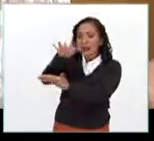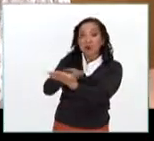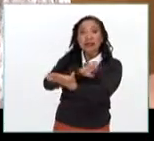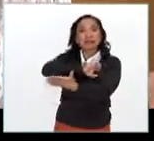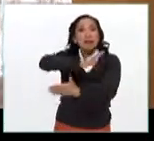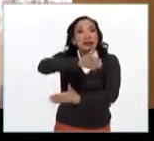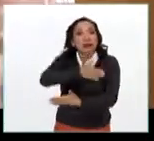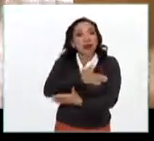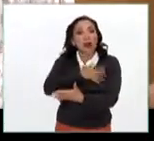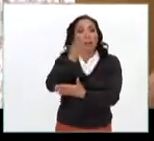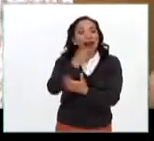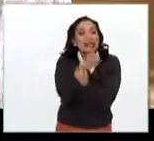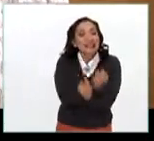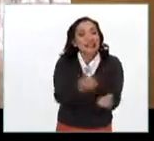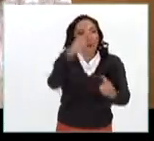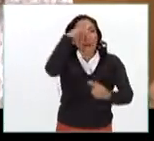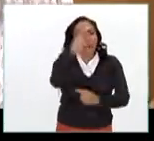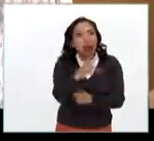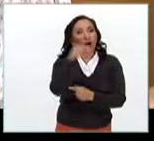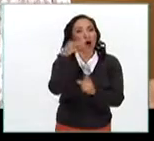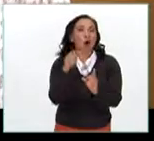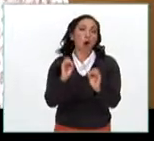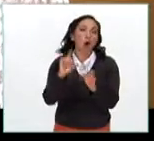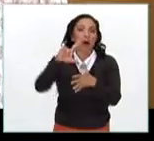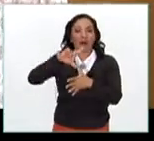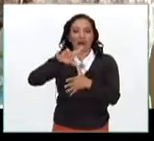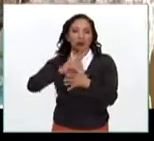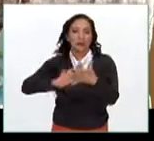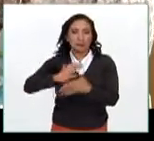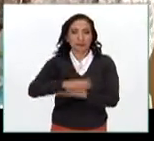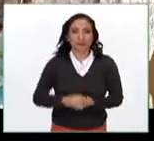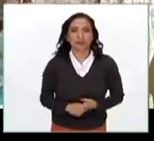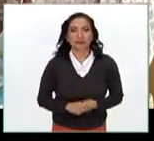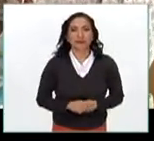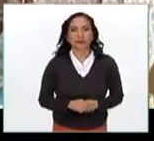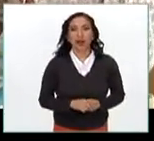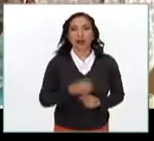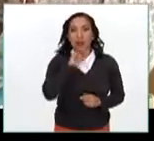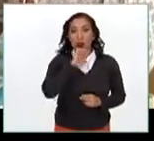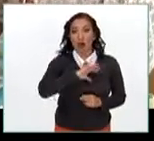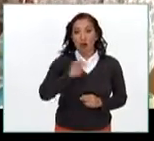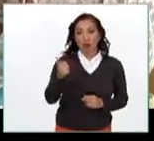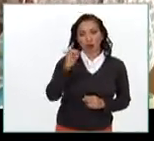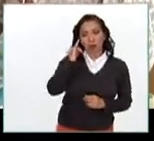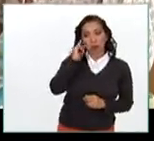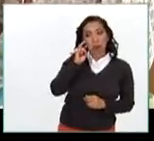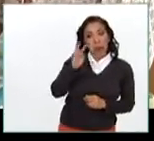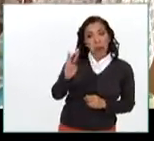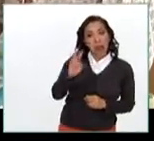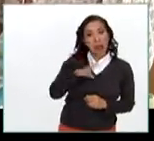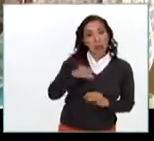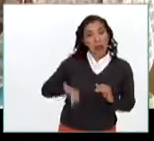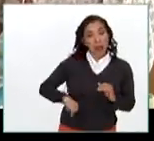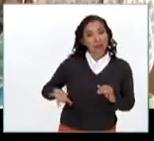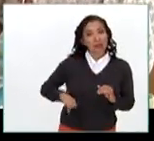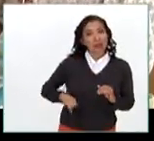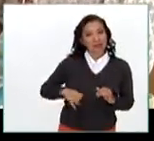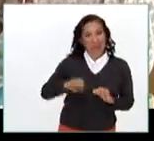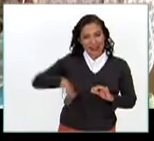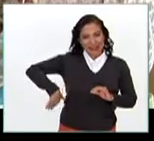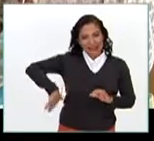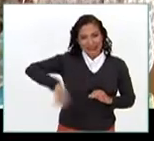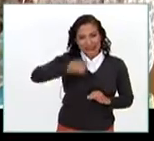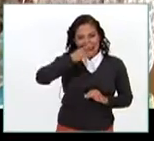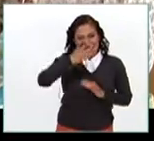en español a los niños mexicanos o latinoamericanos, ¿no? Y además hay una propuesta interesante que tiene que ver con lo que